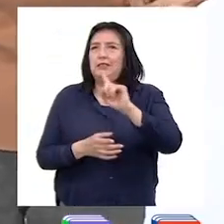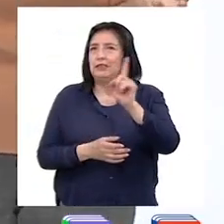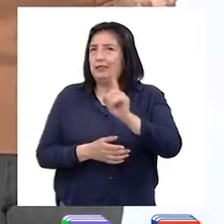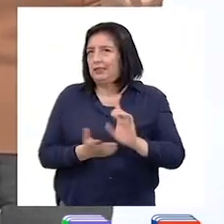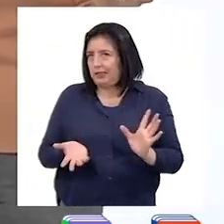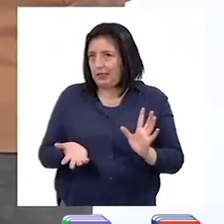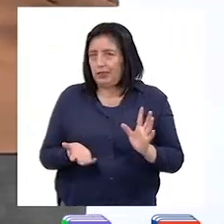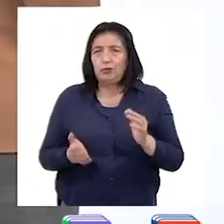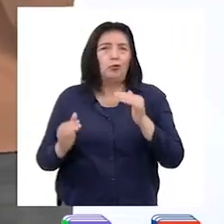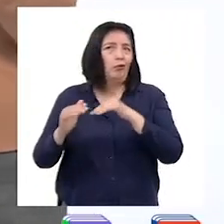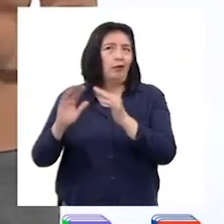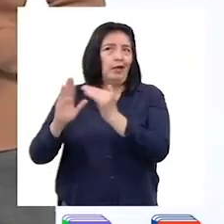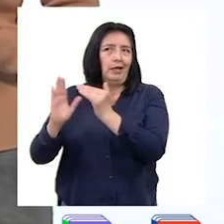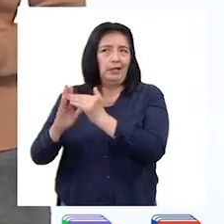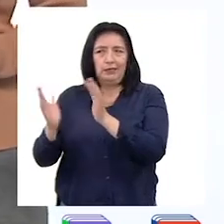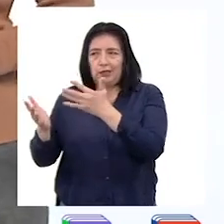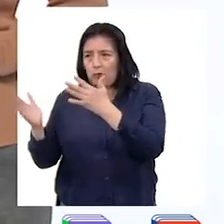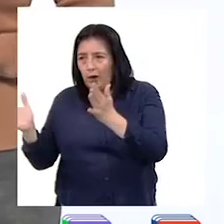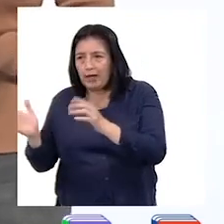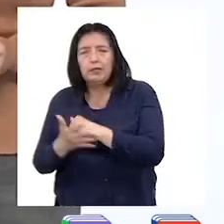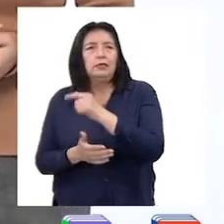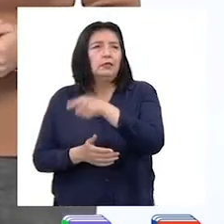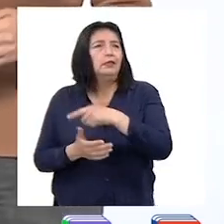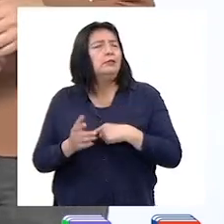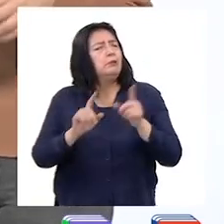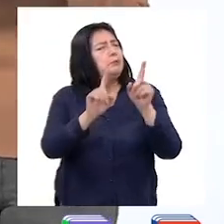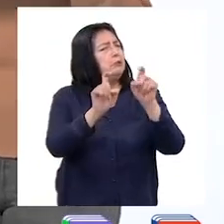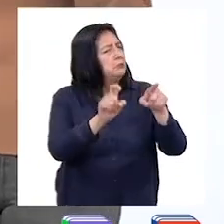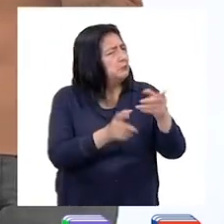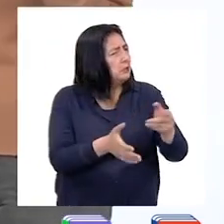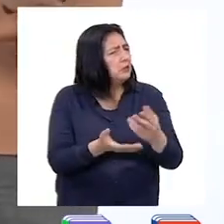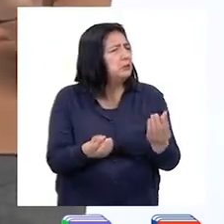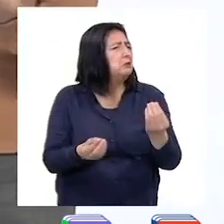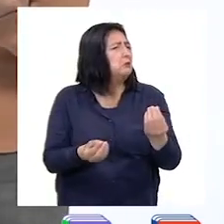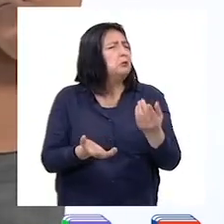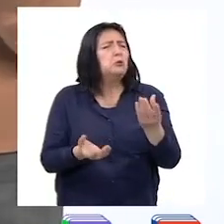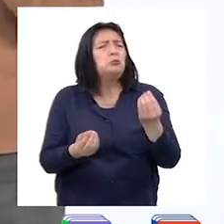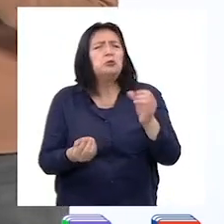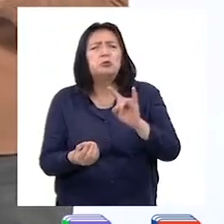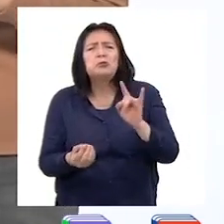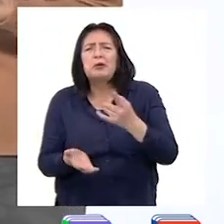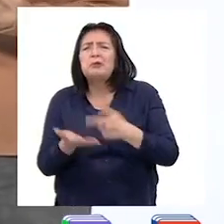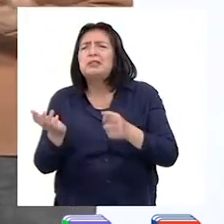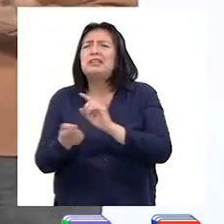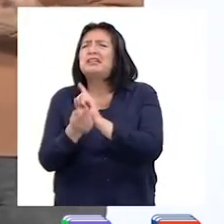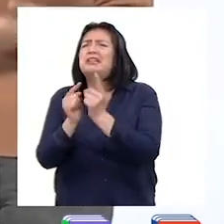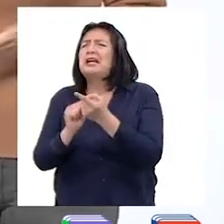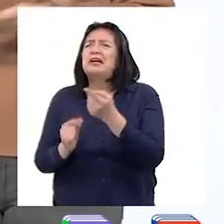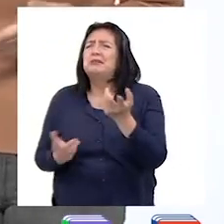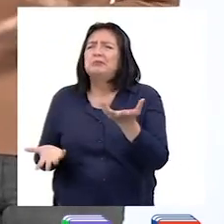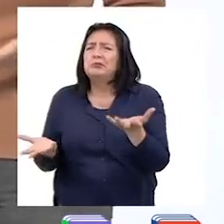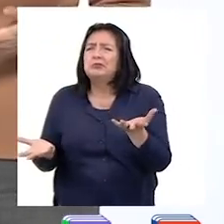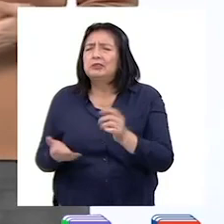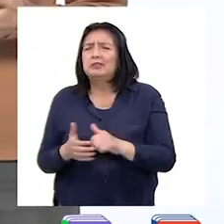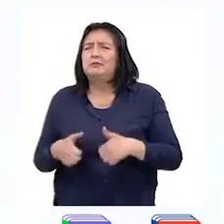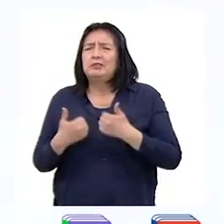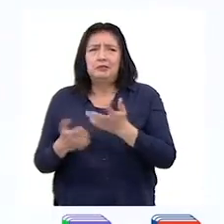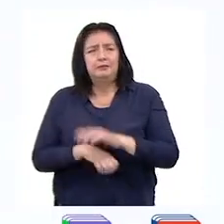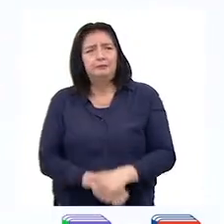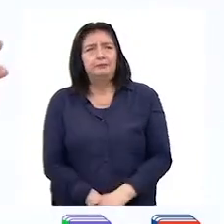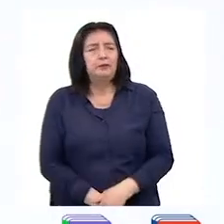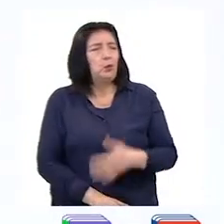están físicamente en la casa y podremos preguntar a nuestros familiares sobre su utilidad y sobre los cambios que han generado en nuestras